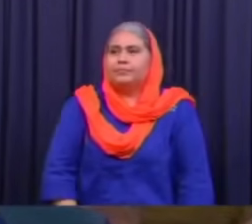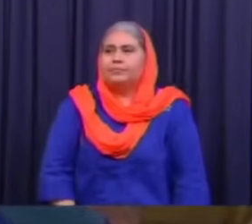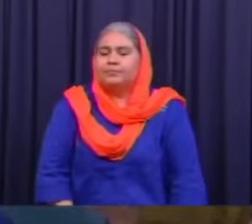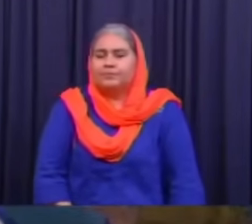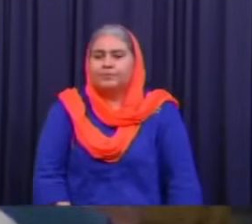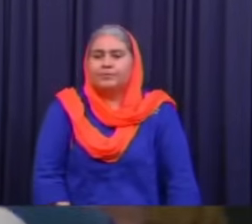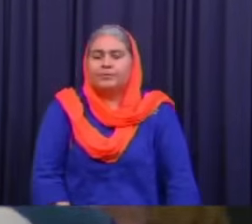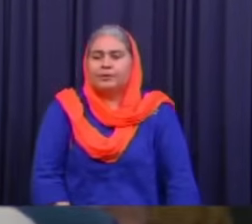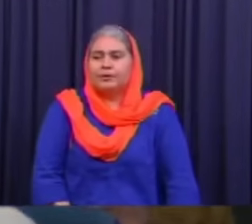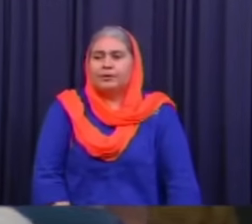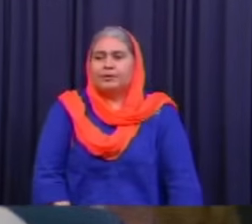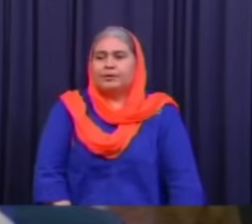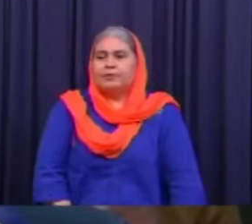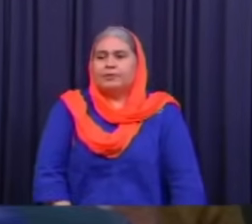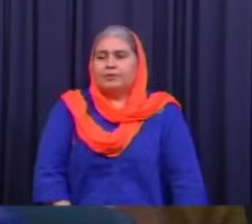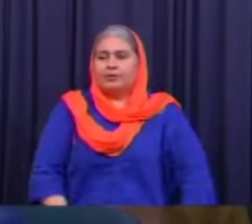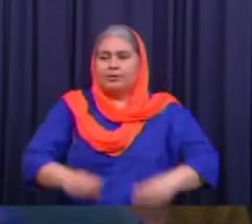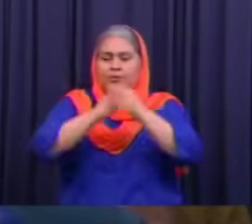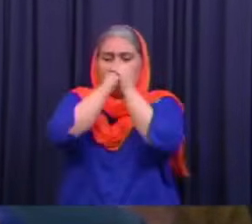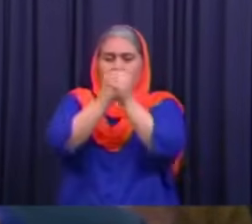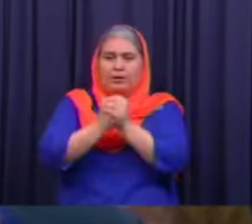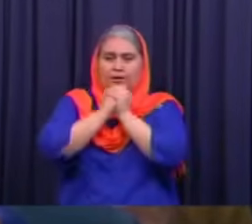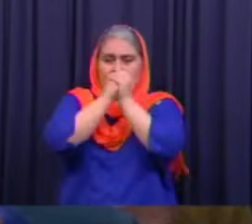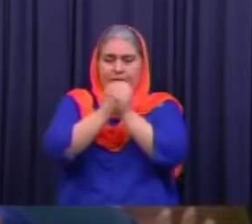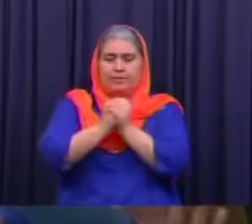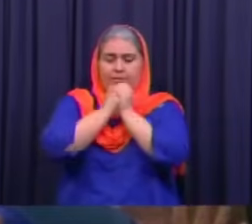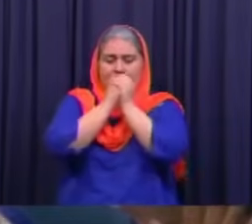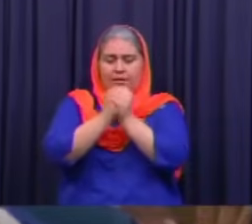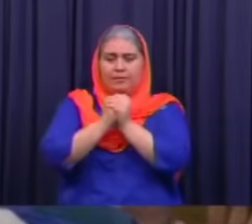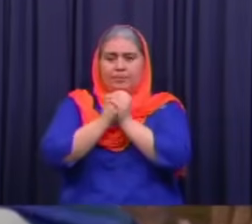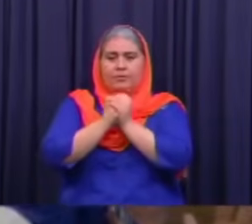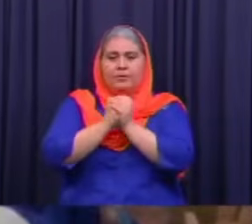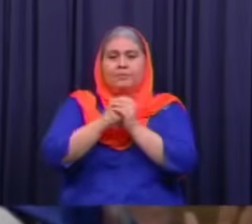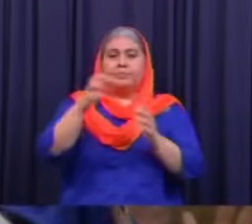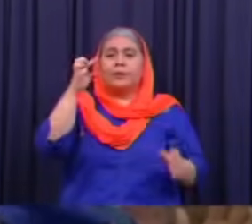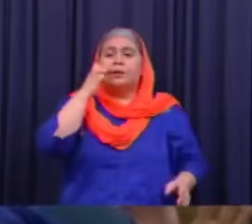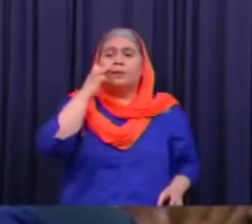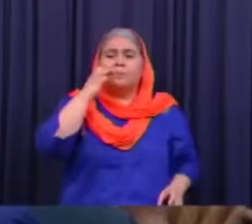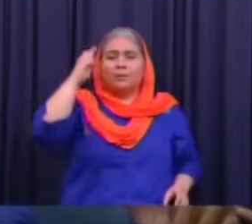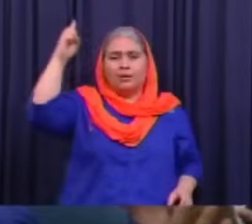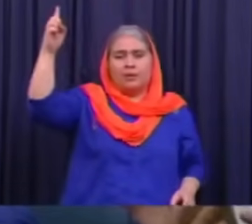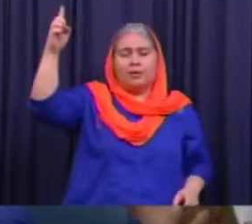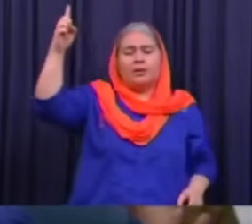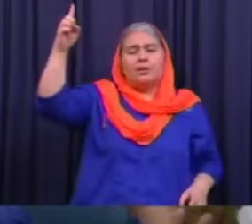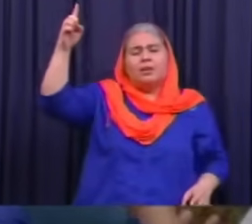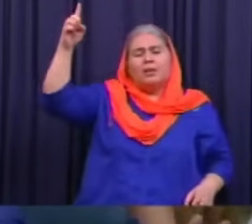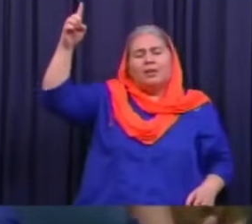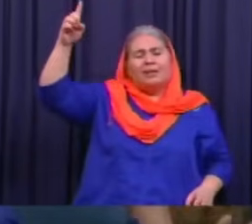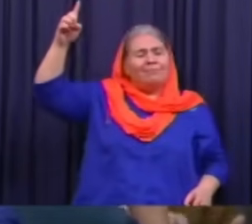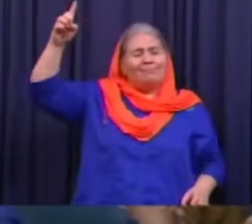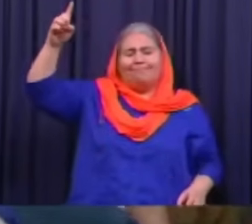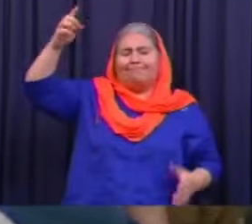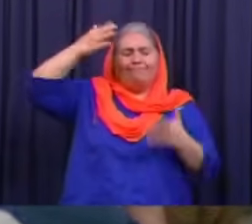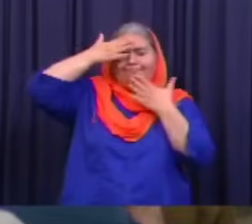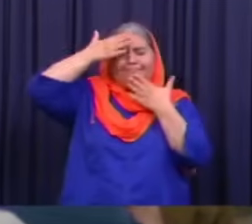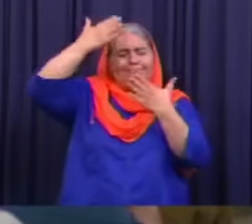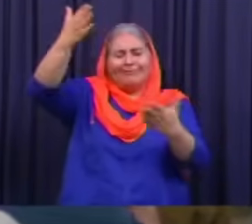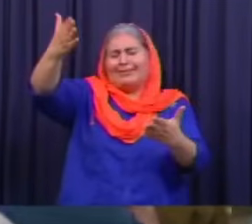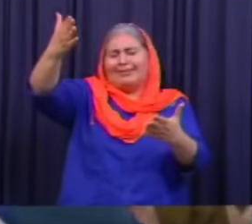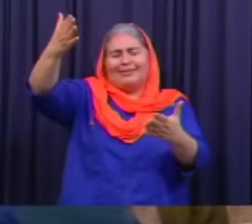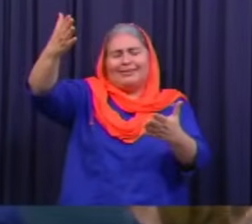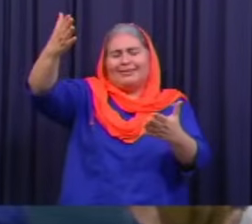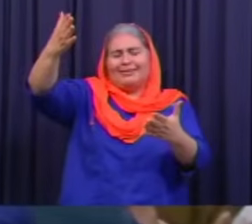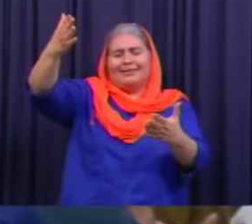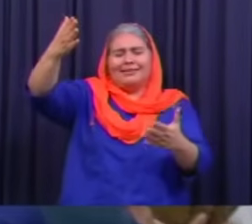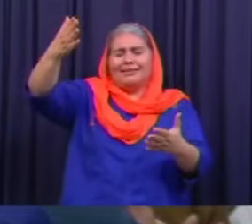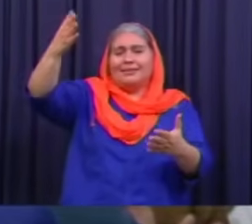di si oramos por ellos intercedemos por ellos padre gracias esta tarde tan preciosa Gracias